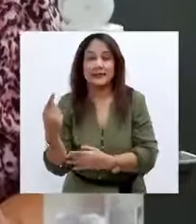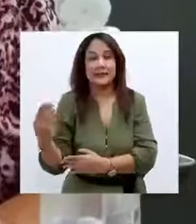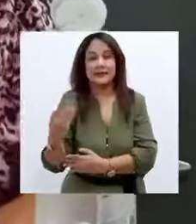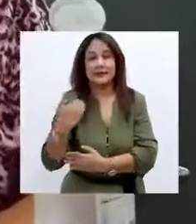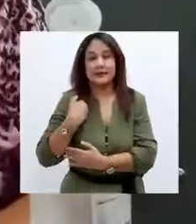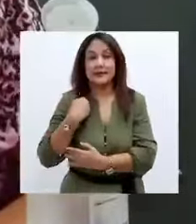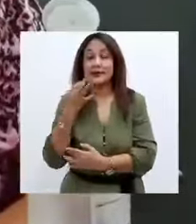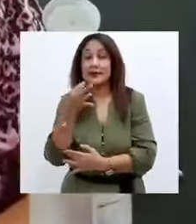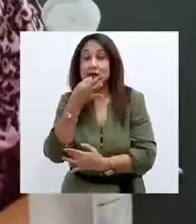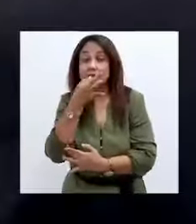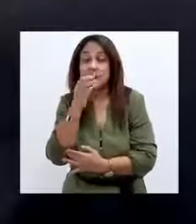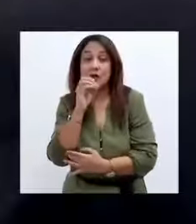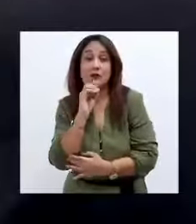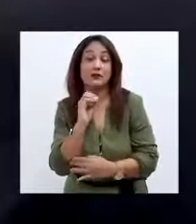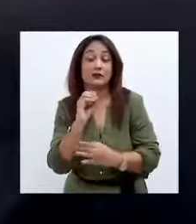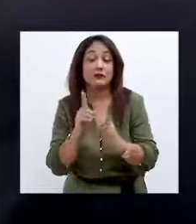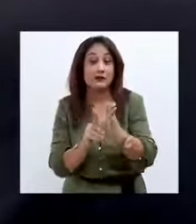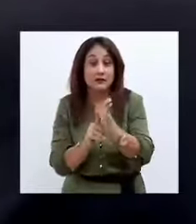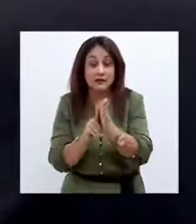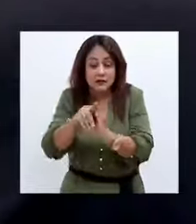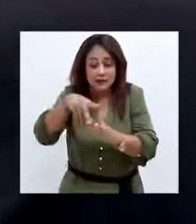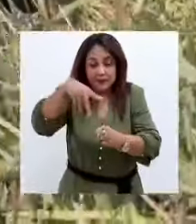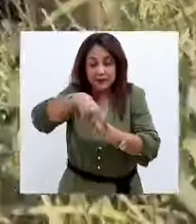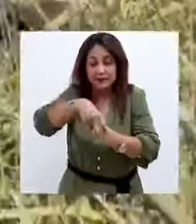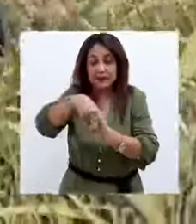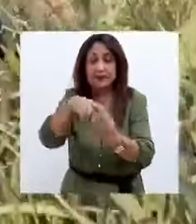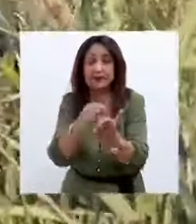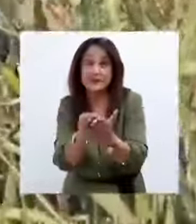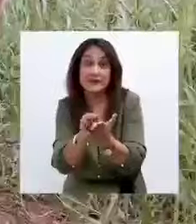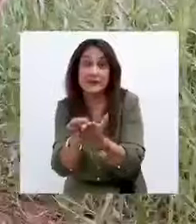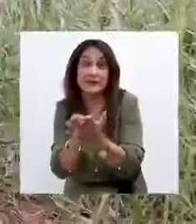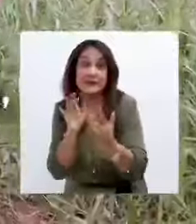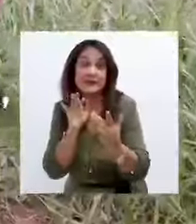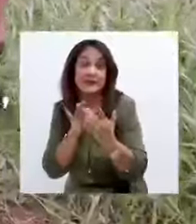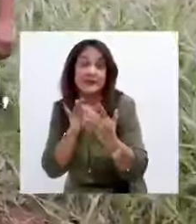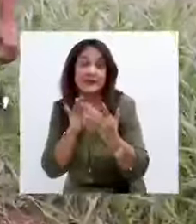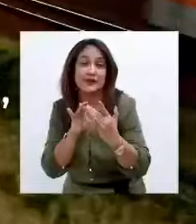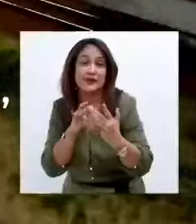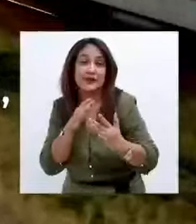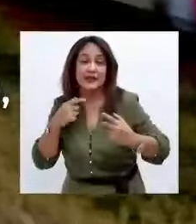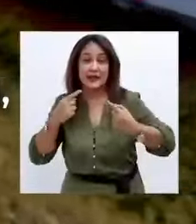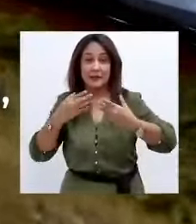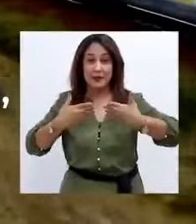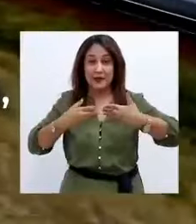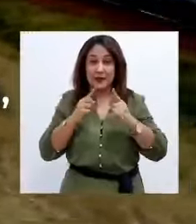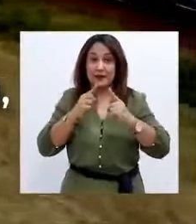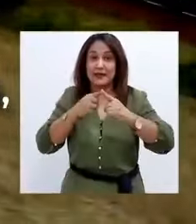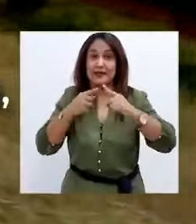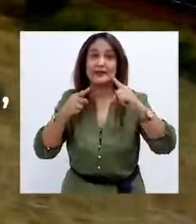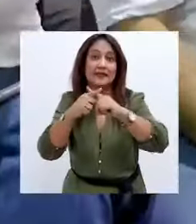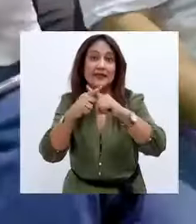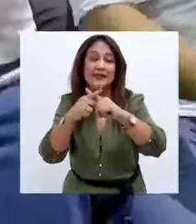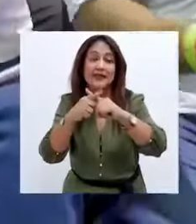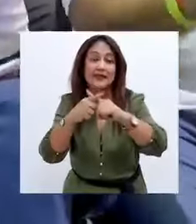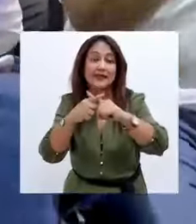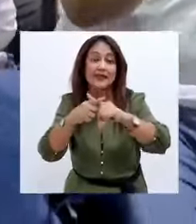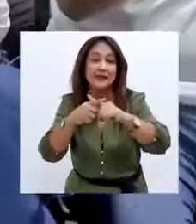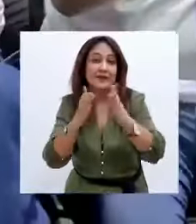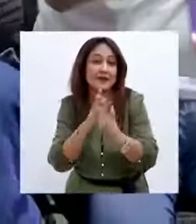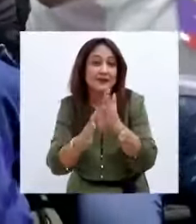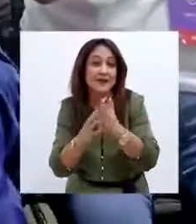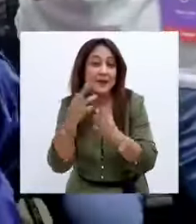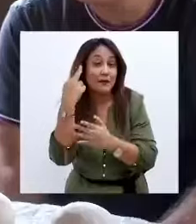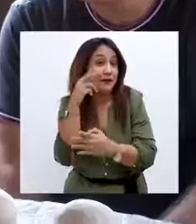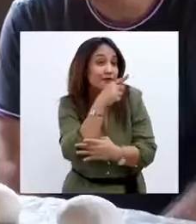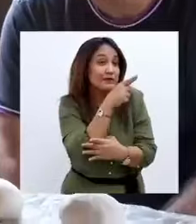a garantizar las medicinas, o que vamos a desarrollar el interior del país conectándonos con el Tren Panamá David, es por